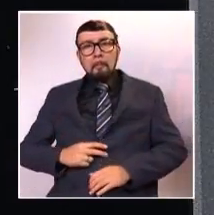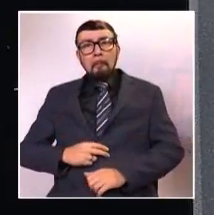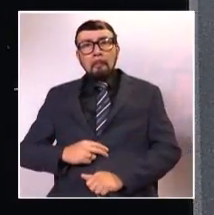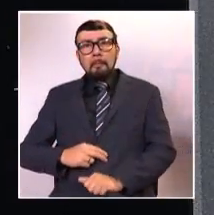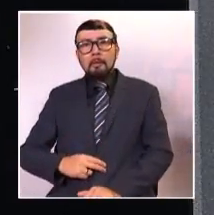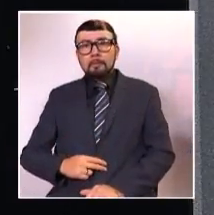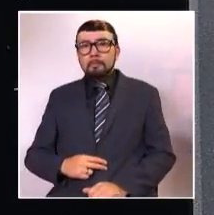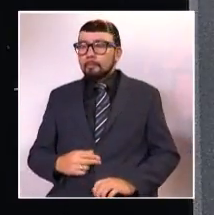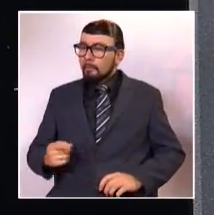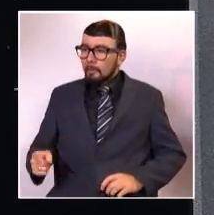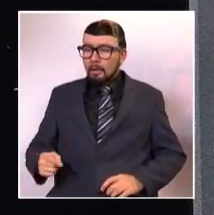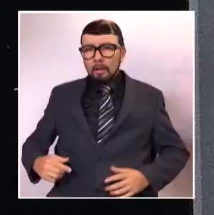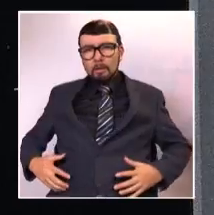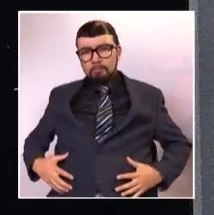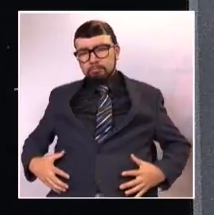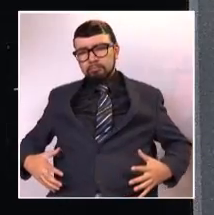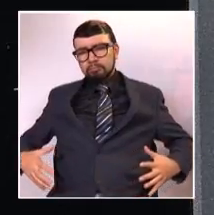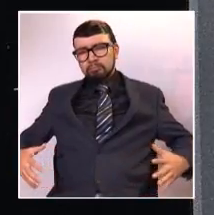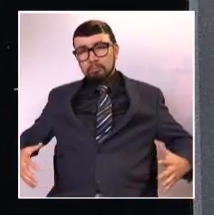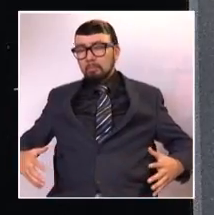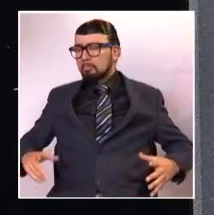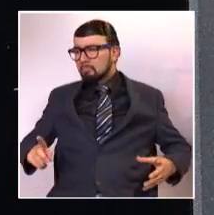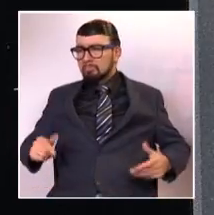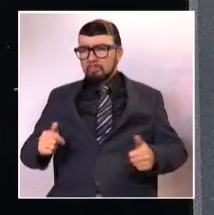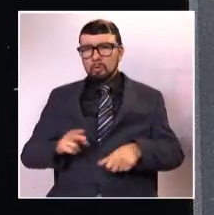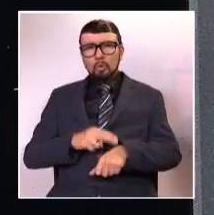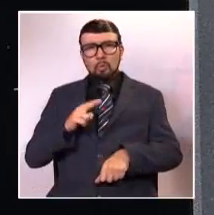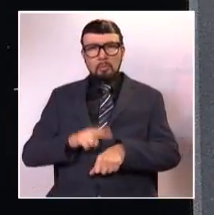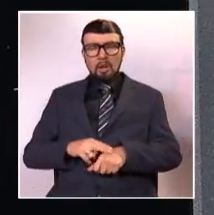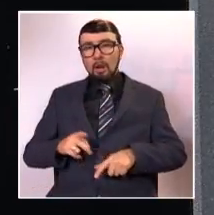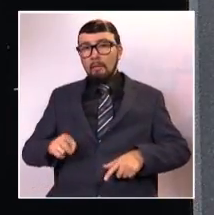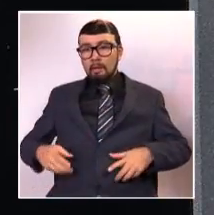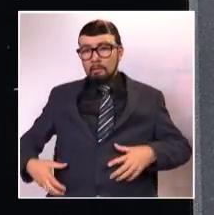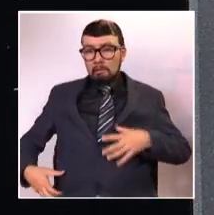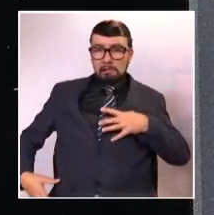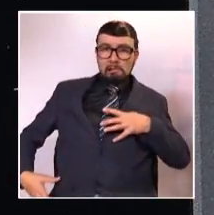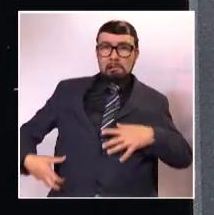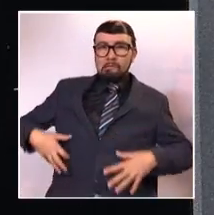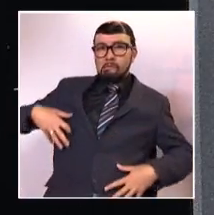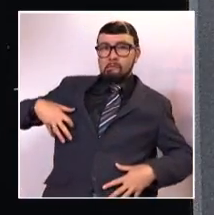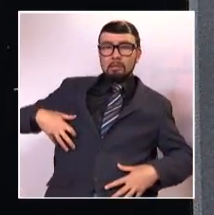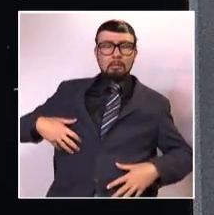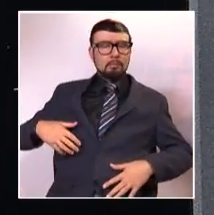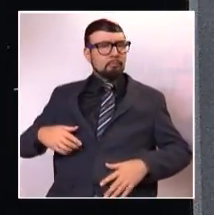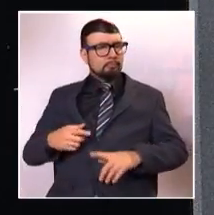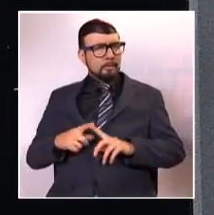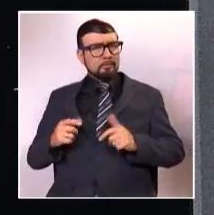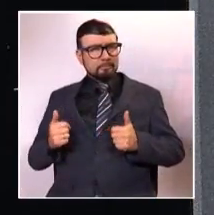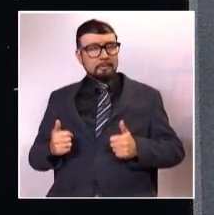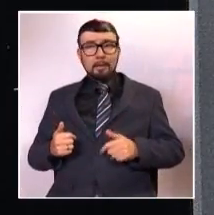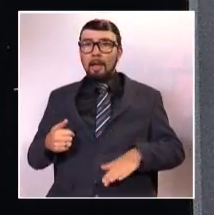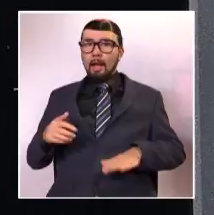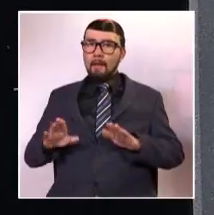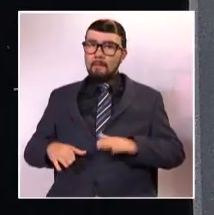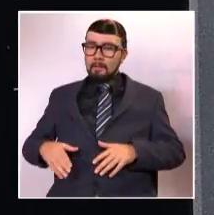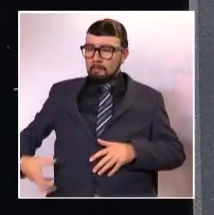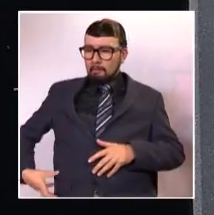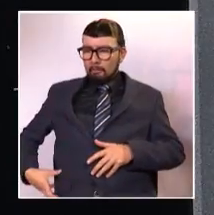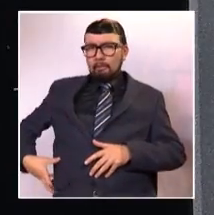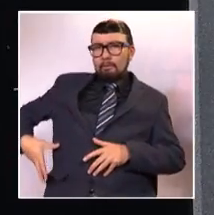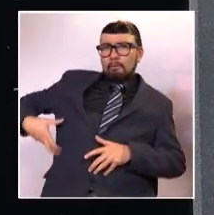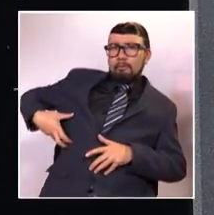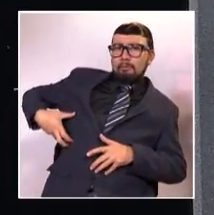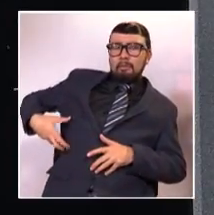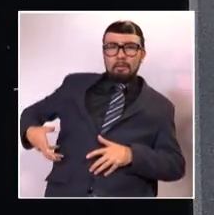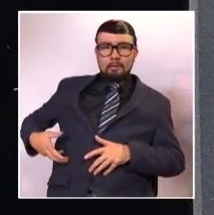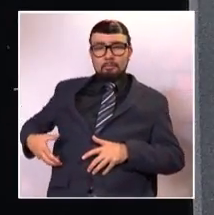tamaño que está normal, en la posición correcta. Muchas veces los riñones a veces los encontramos que están en otro sitio,